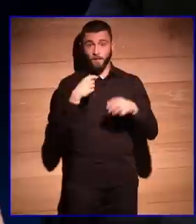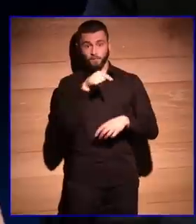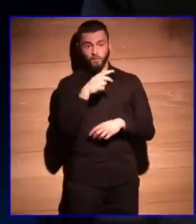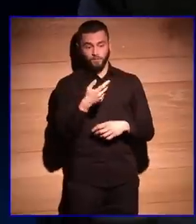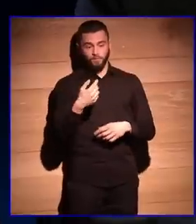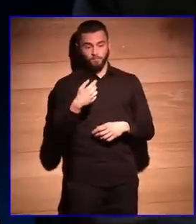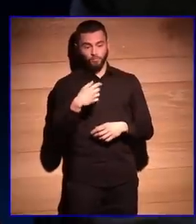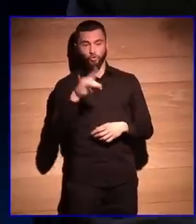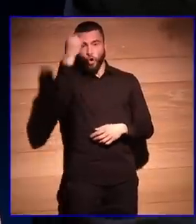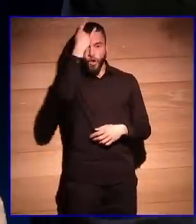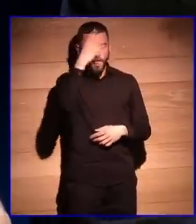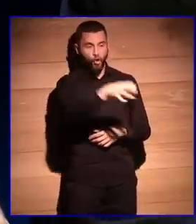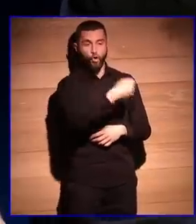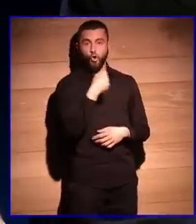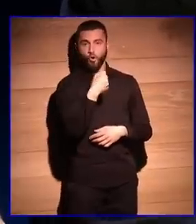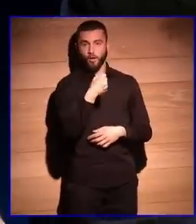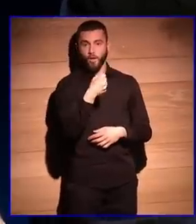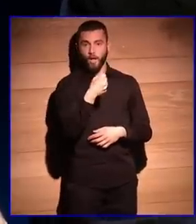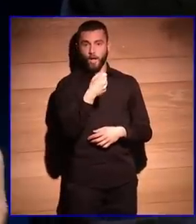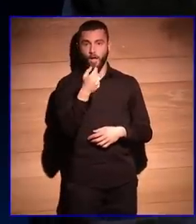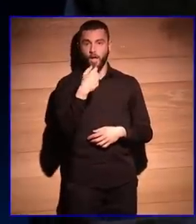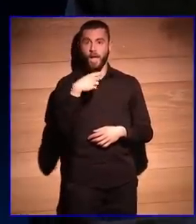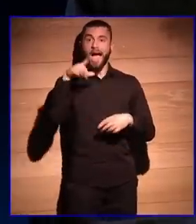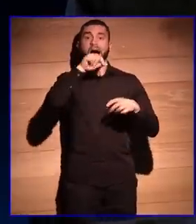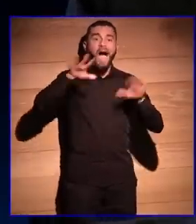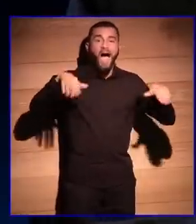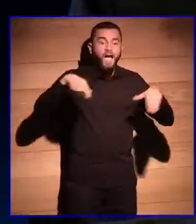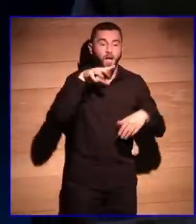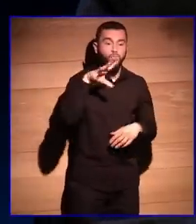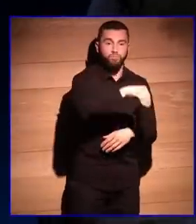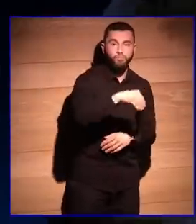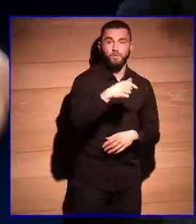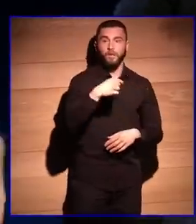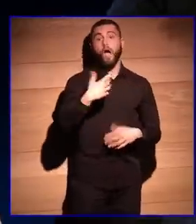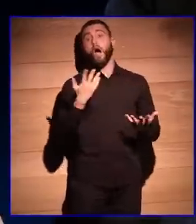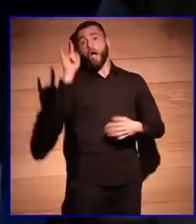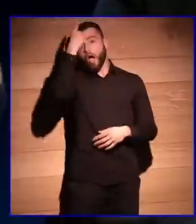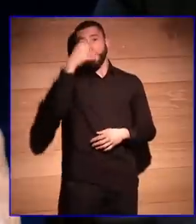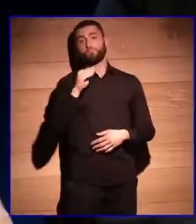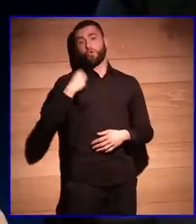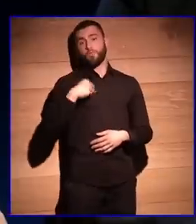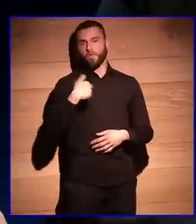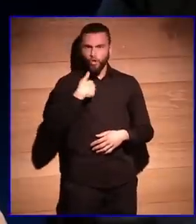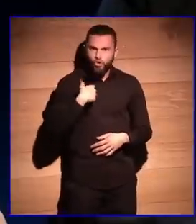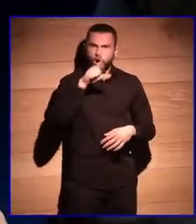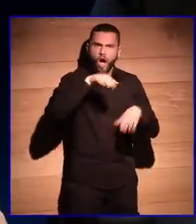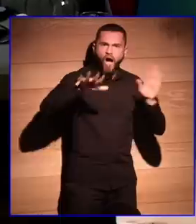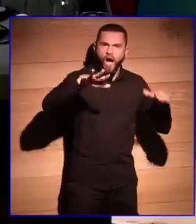amigos, ¡ay, qué pena el corderito! Yo decía, ¡ay, qué pena el águila! Yo iba con el águila siempre y cuando le despeñaba al corderito decía, ¡muy bien